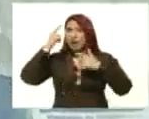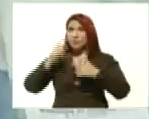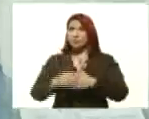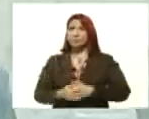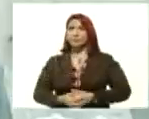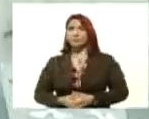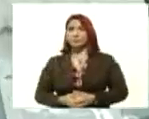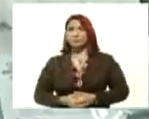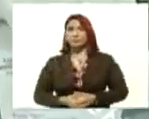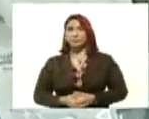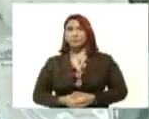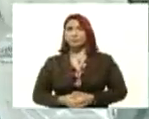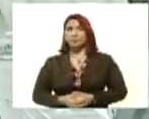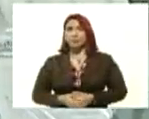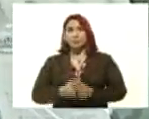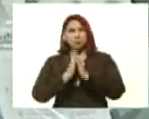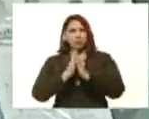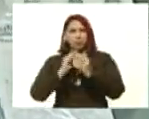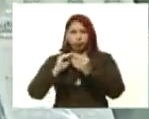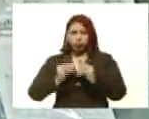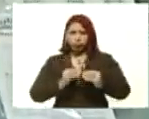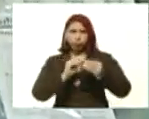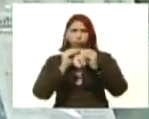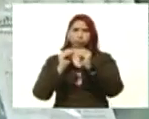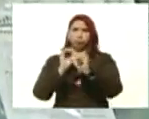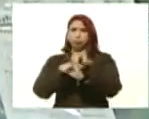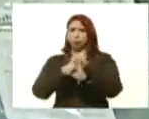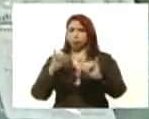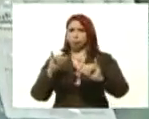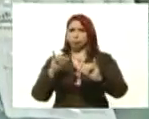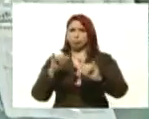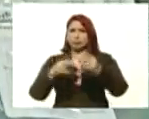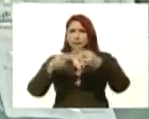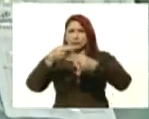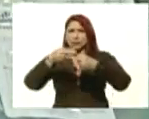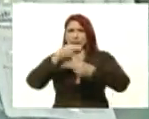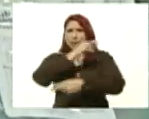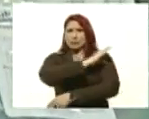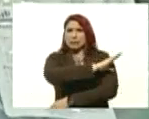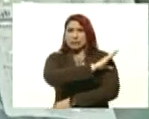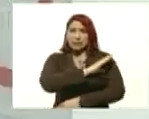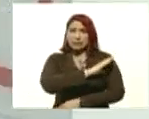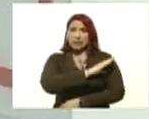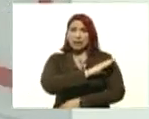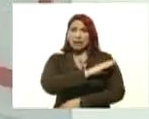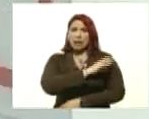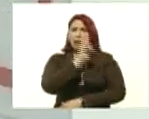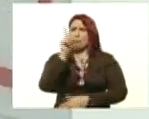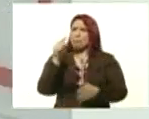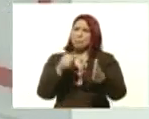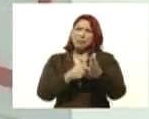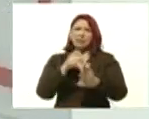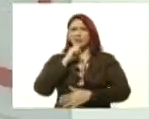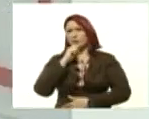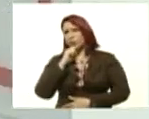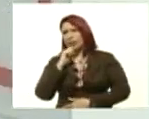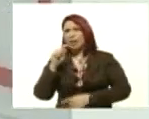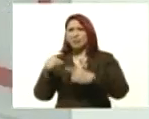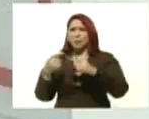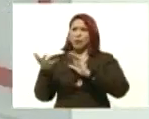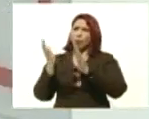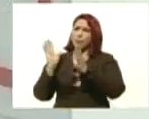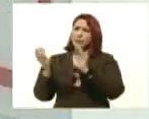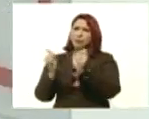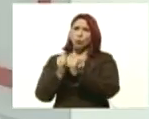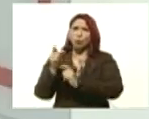que termináramos esto, que se hiciera. Mil y unas dificultades, luego yo conversé con usted y